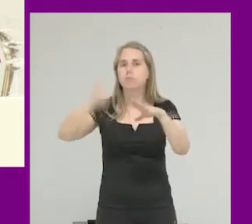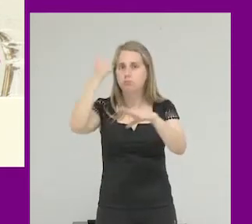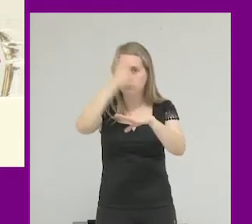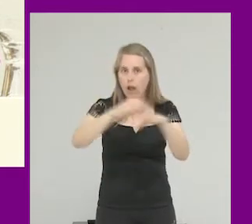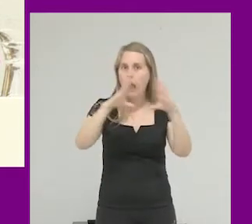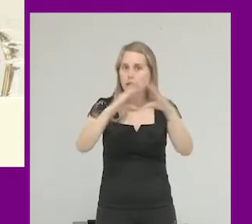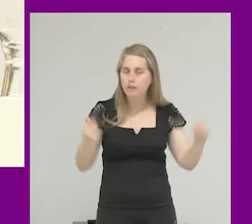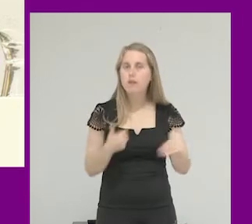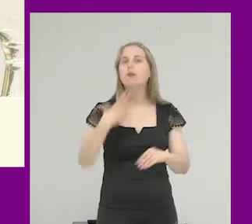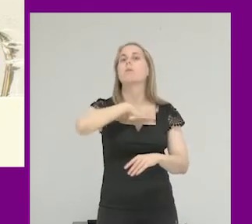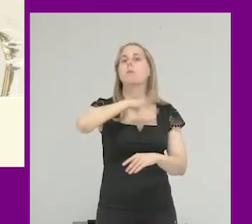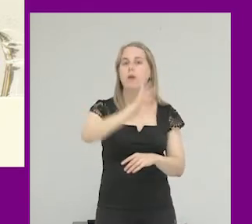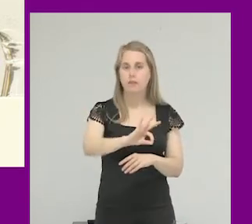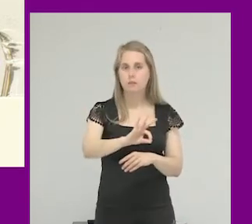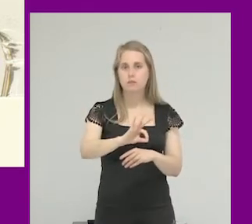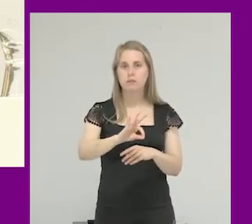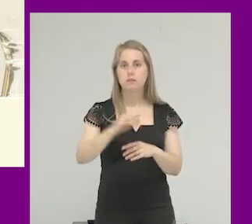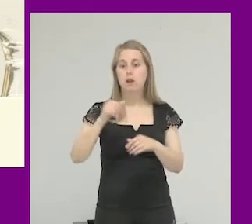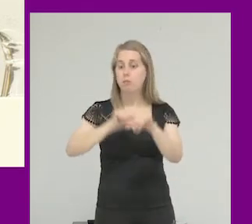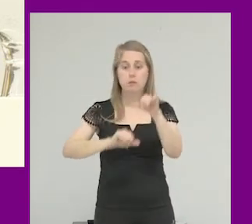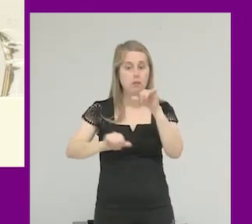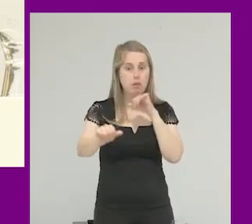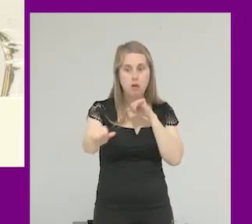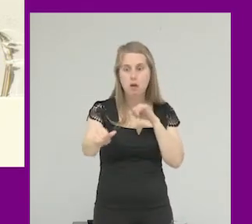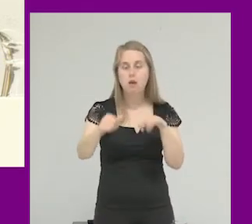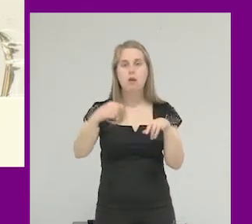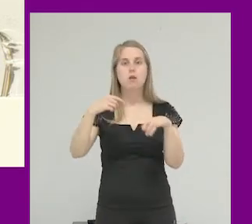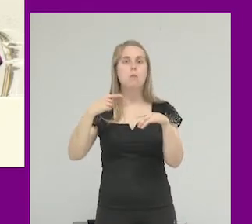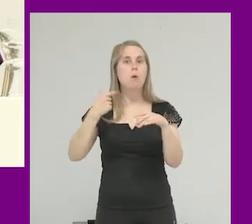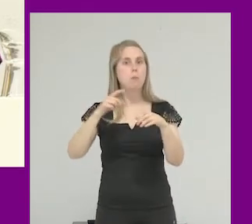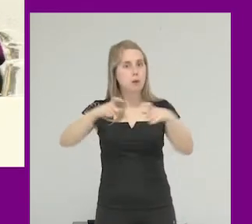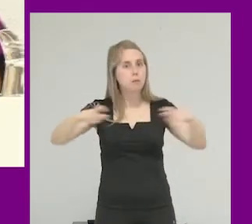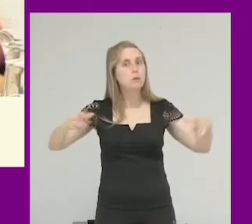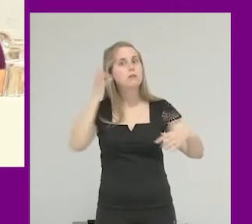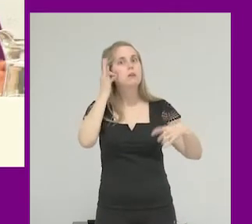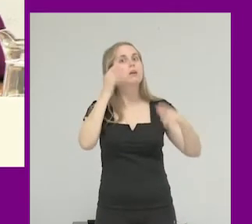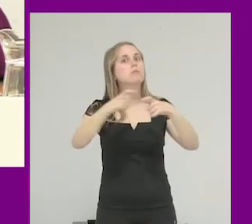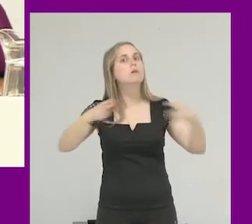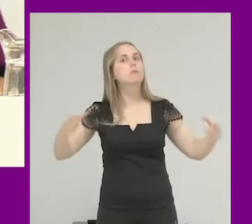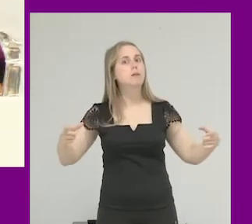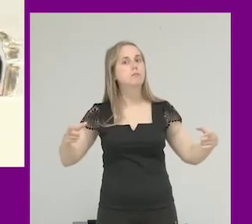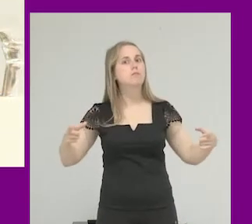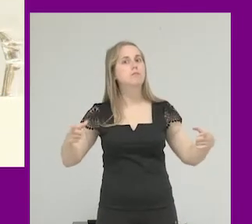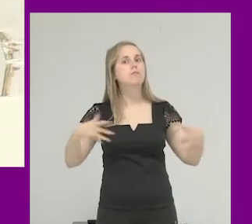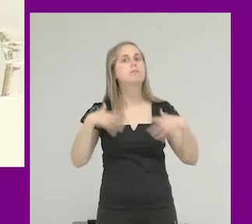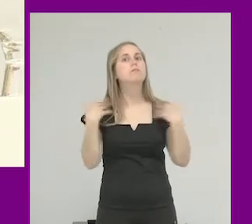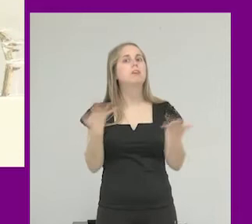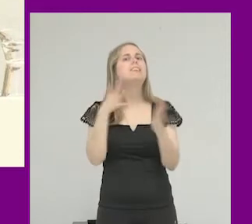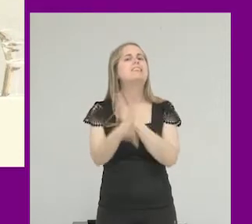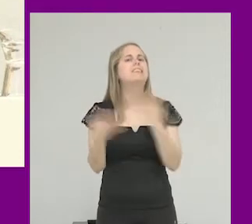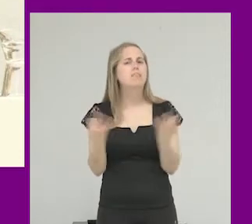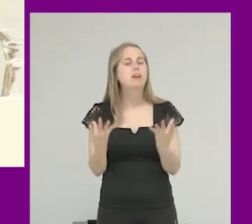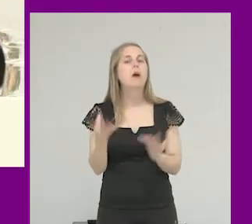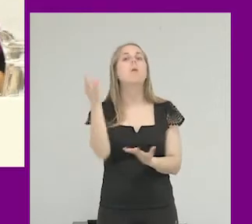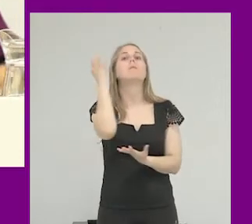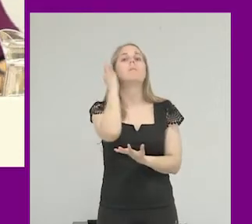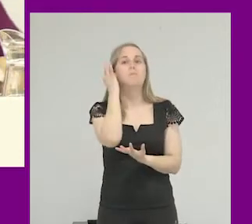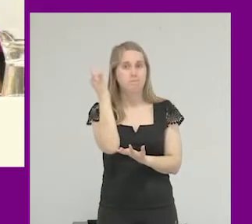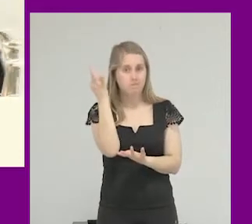partir de ahí, cuando se modificó eso, empezaron a haber más catedráticas. Eso significa que las mujeres sí que